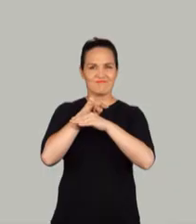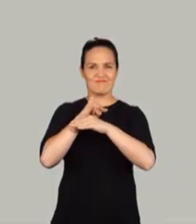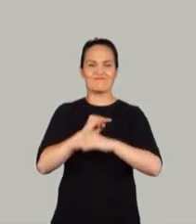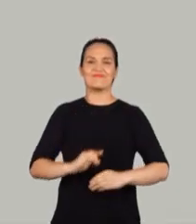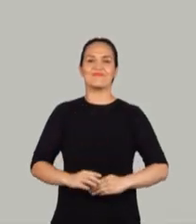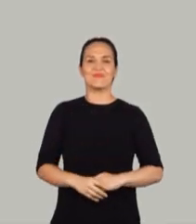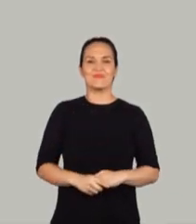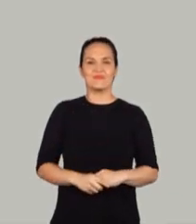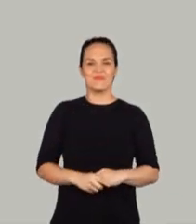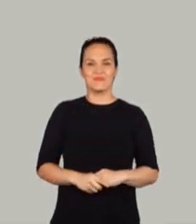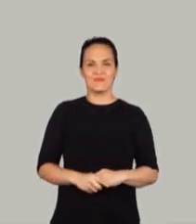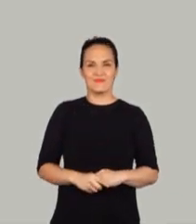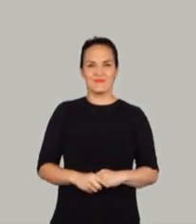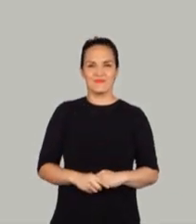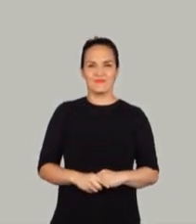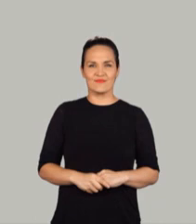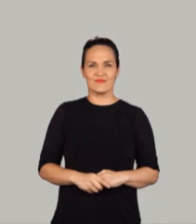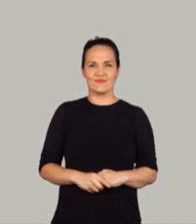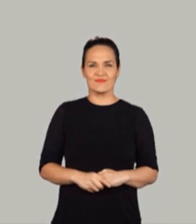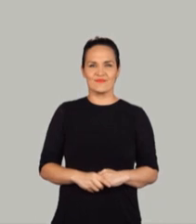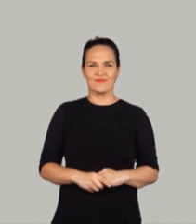control.